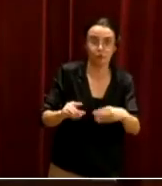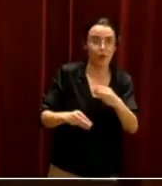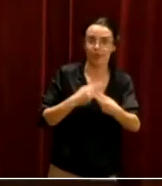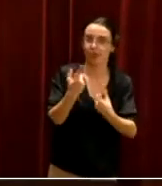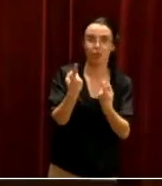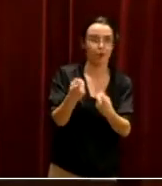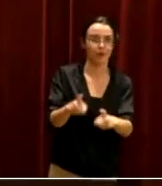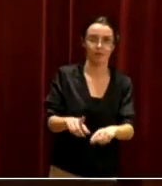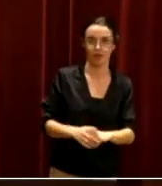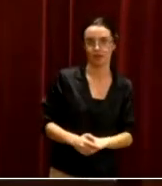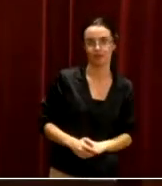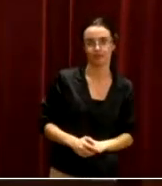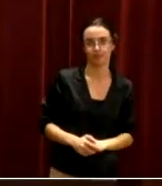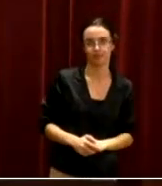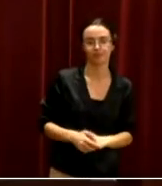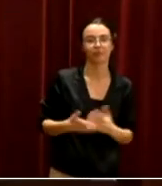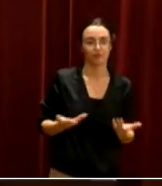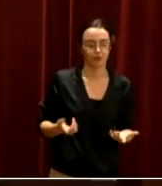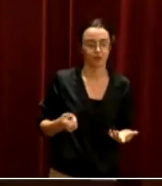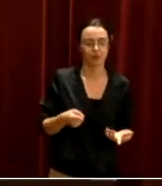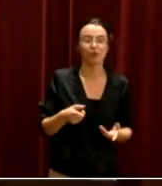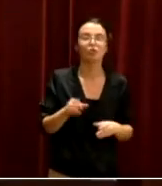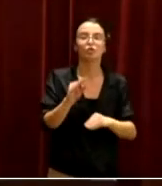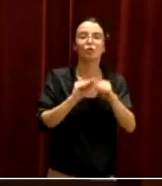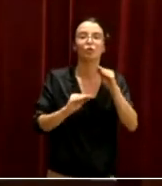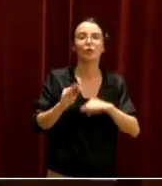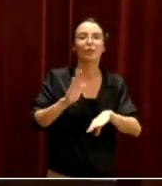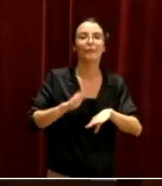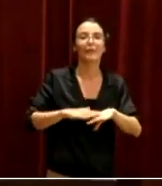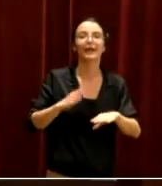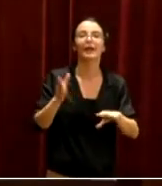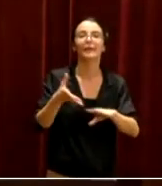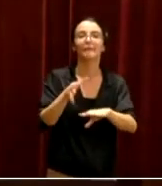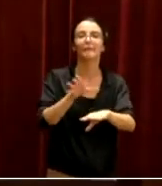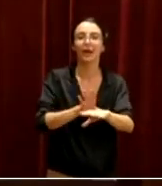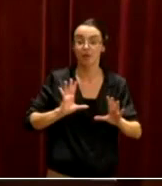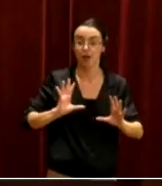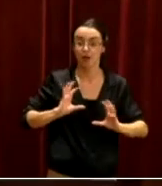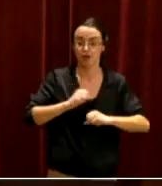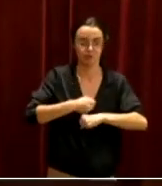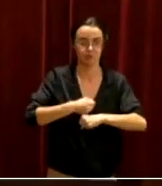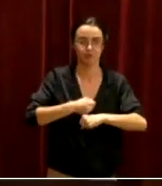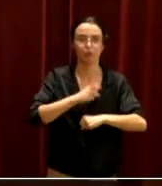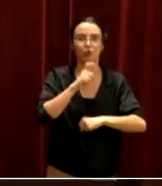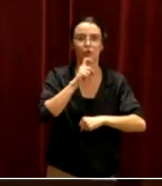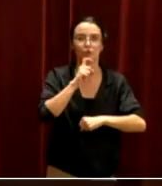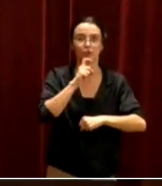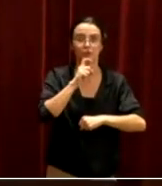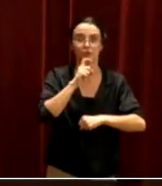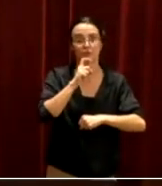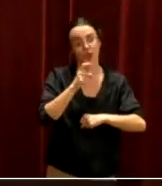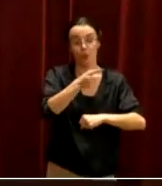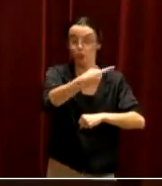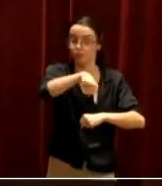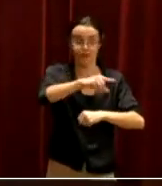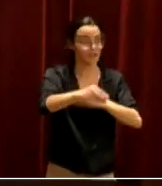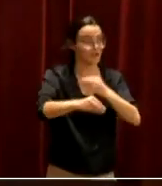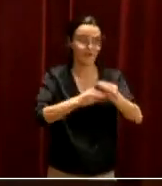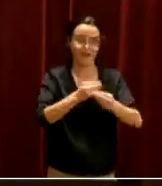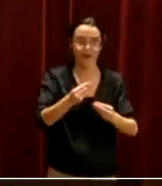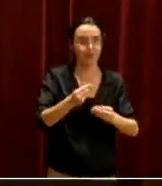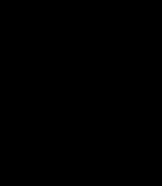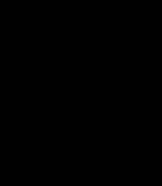la solución para descongestionar Palma es que ustedes dejen de congestionar cada vez que gobiernan